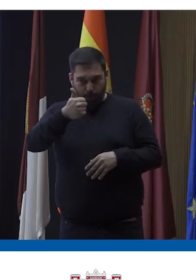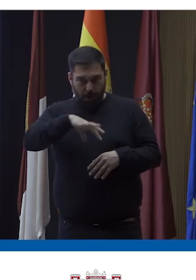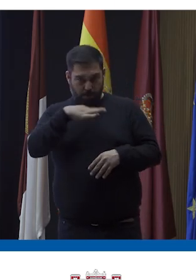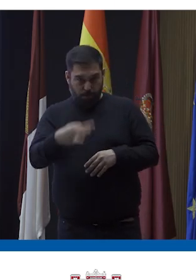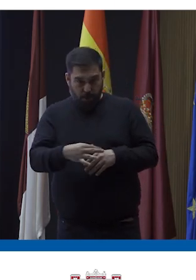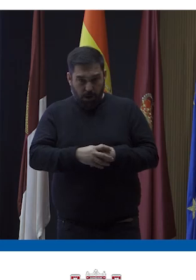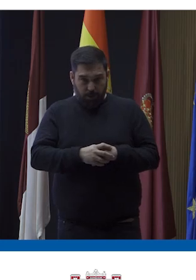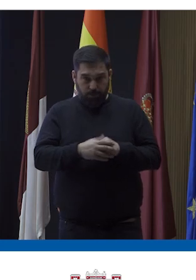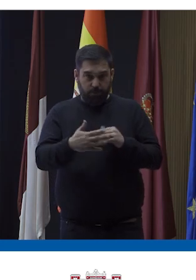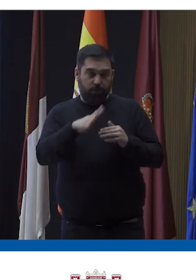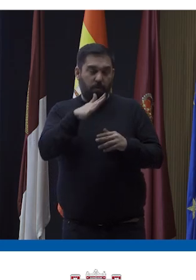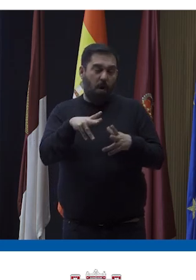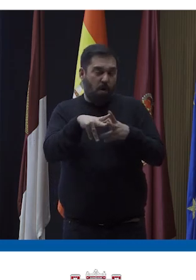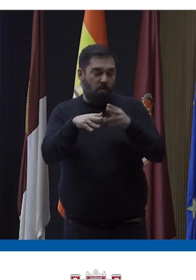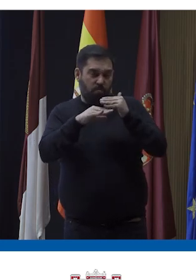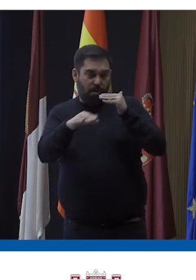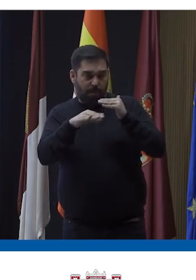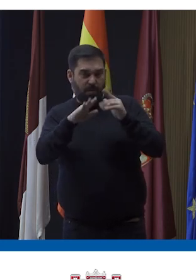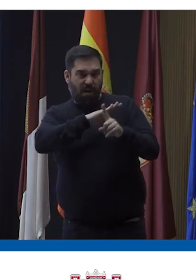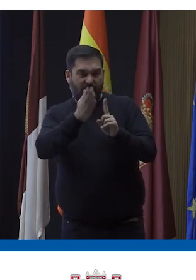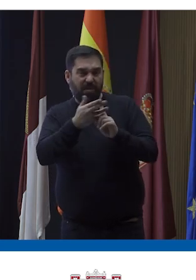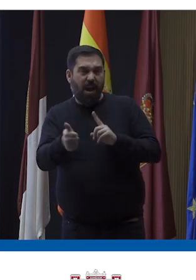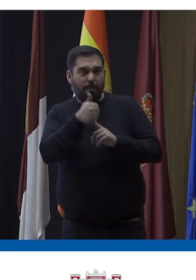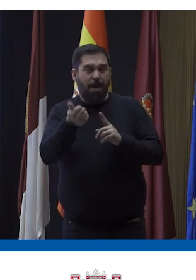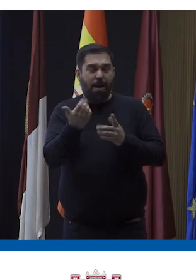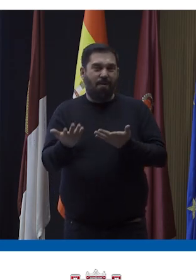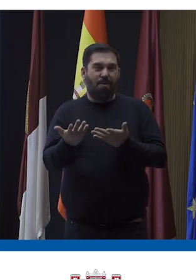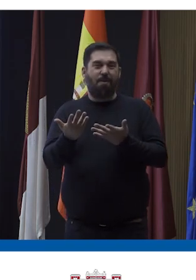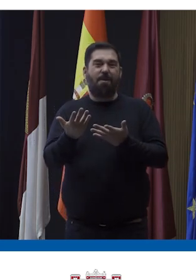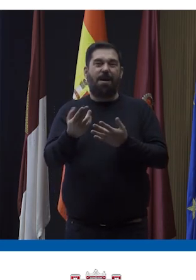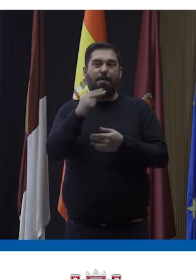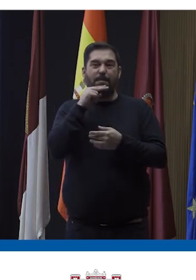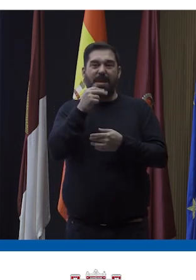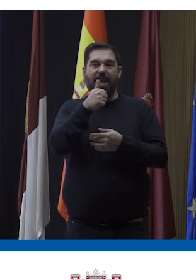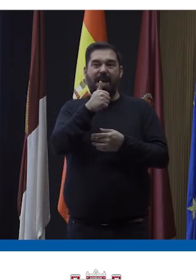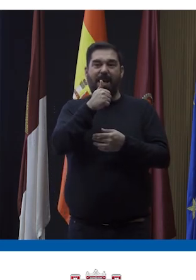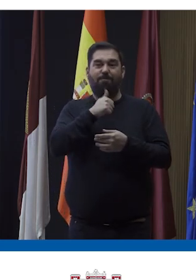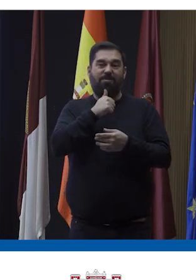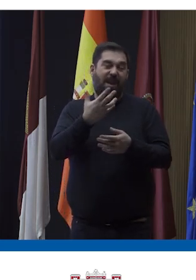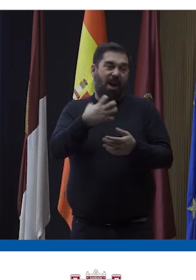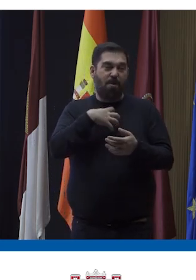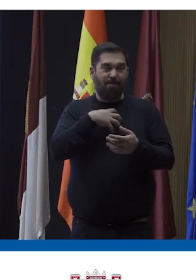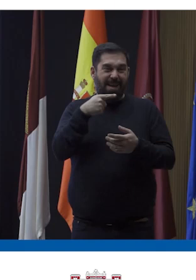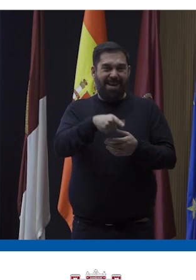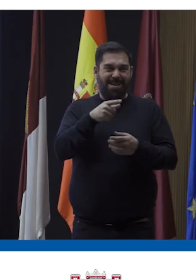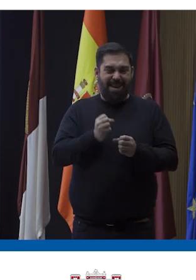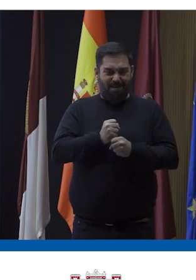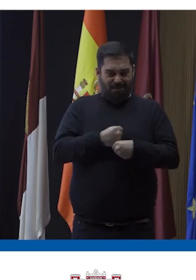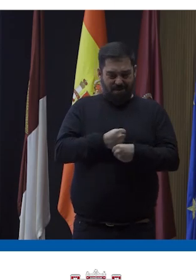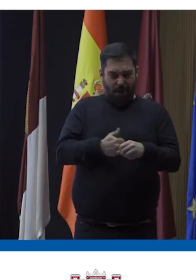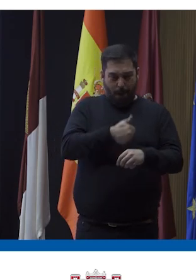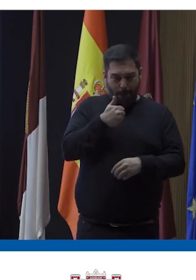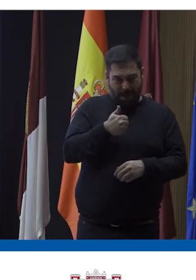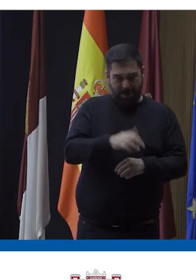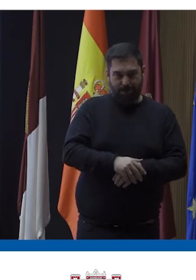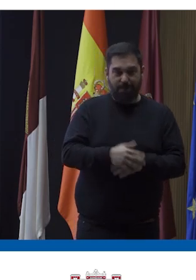suelo pélvico. Entonces, para una mujer que tenga o prolapso, que tenga un problema, pues lo que está haciendo es meterle más presión.